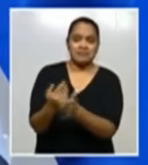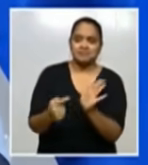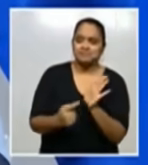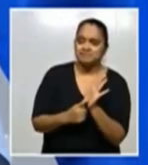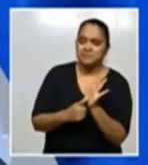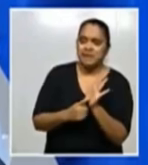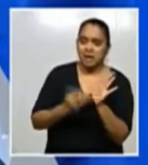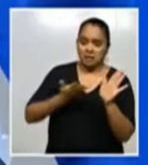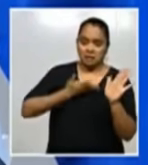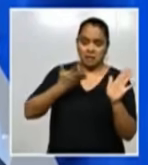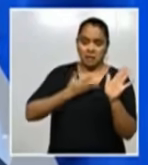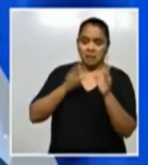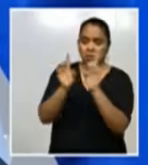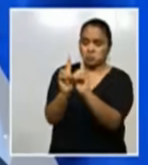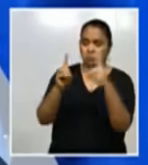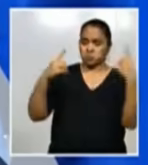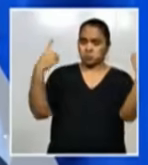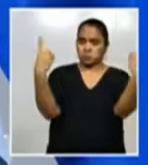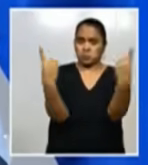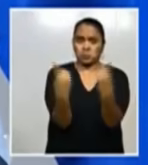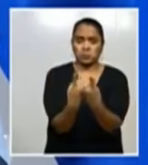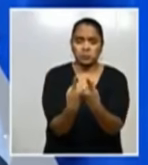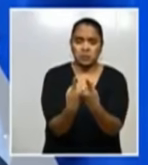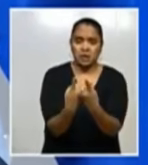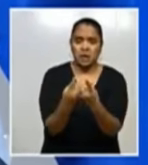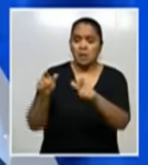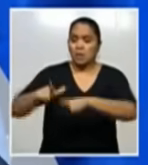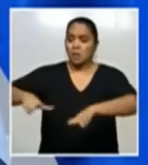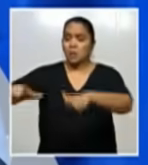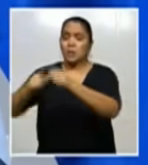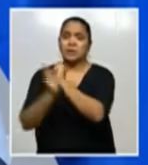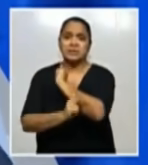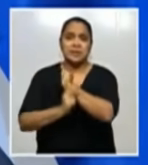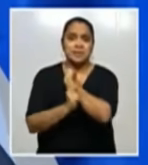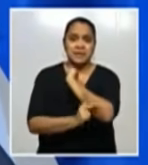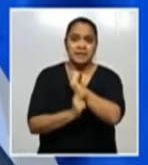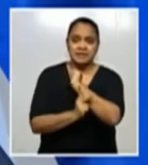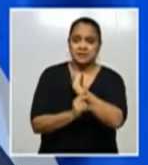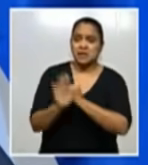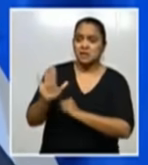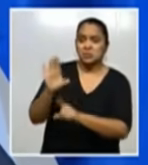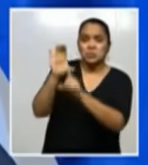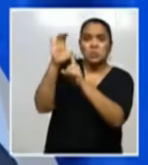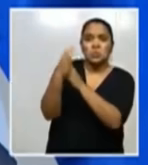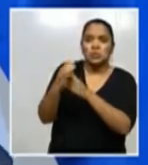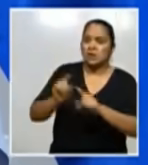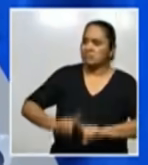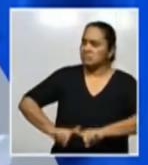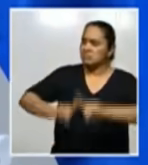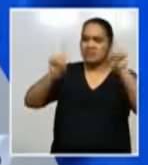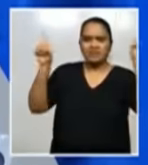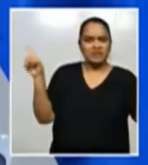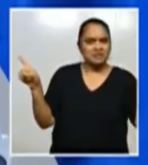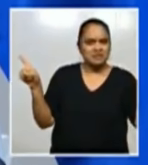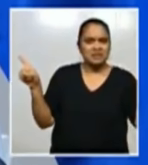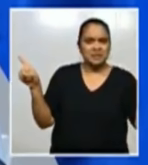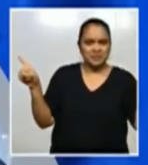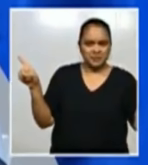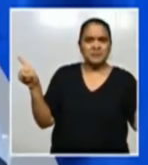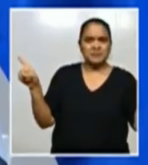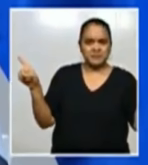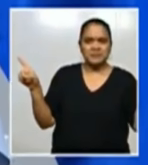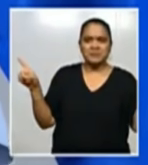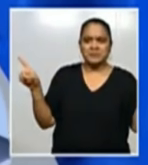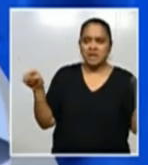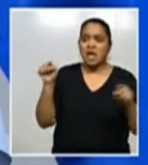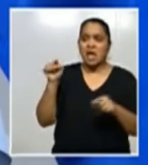departamentos, regiones del país en los cuales los aspectos culturales son diferentes. Incluso dependiendo